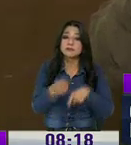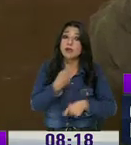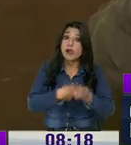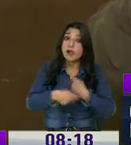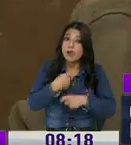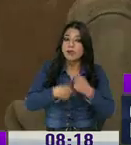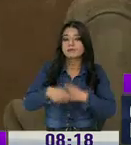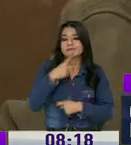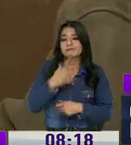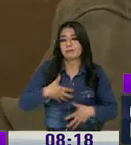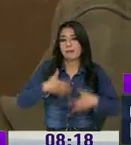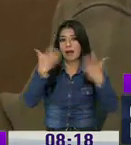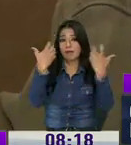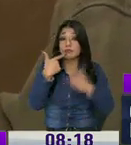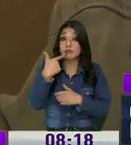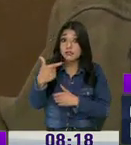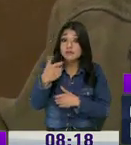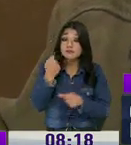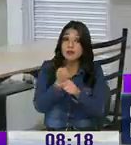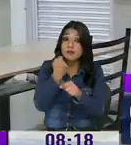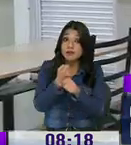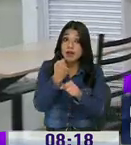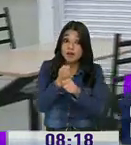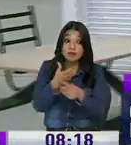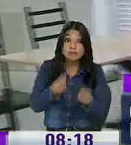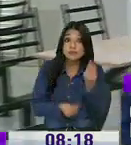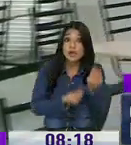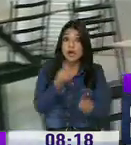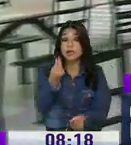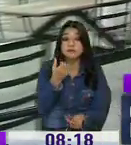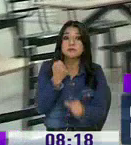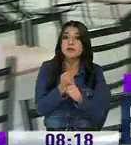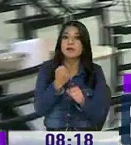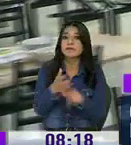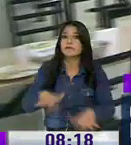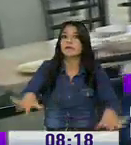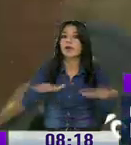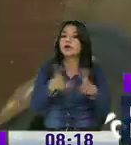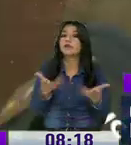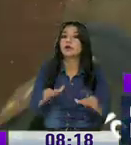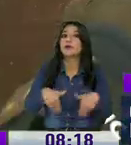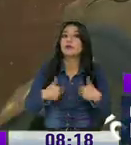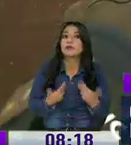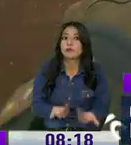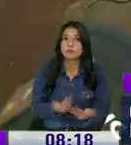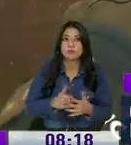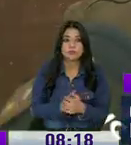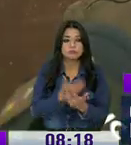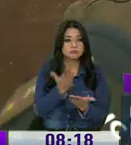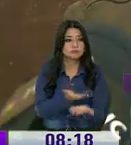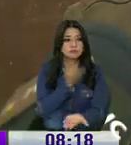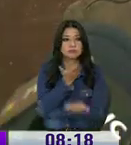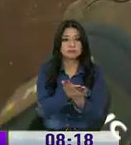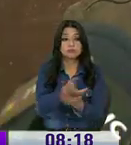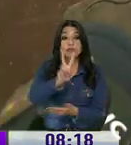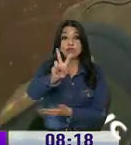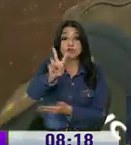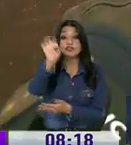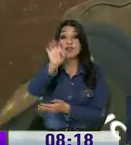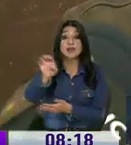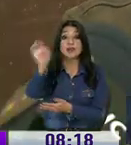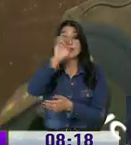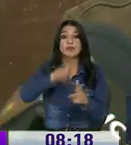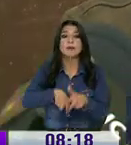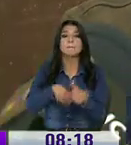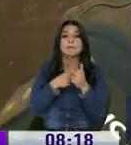del sitio, quienes dicen que durante los trabajos no tendrán un espacio para laborar. Que se nos ha planteado que el día 2 de enero comienzan